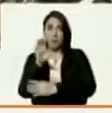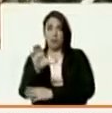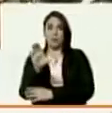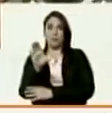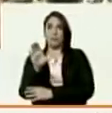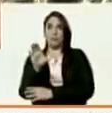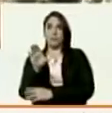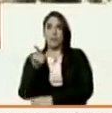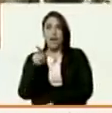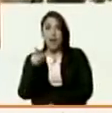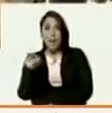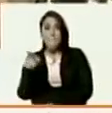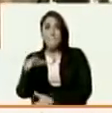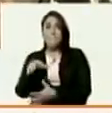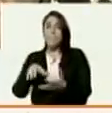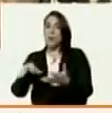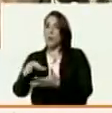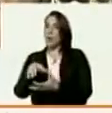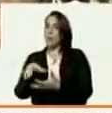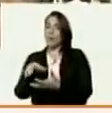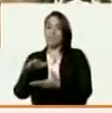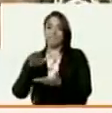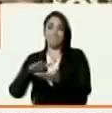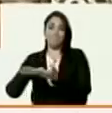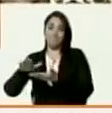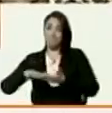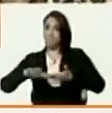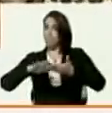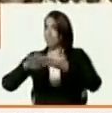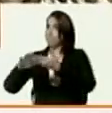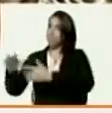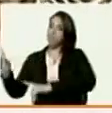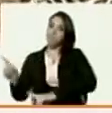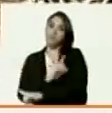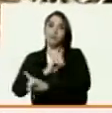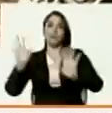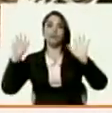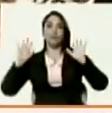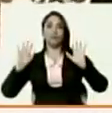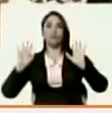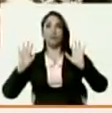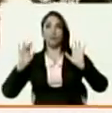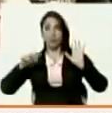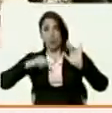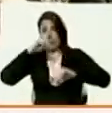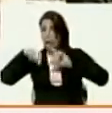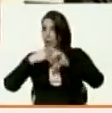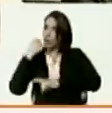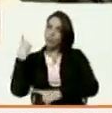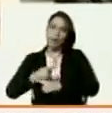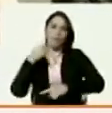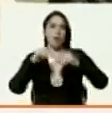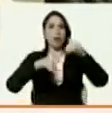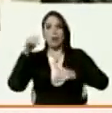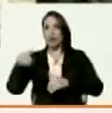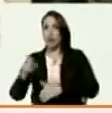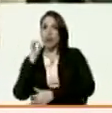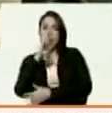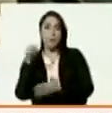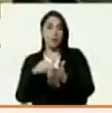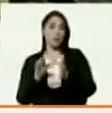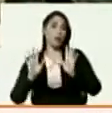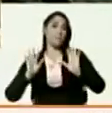que ese problema es de solución pronto. En este año aquí va a haber elecciones a la Asamblea